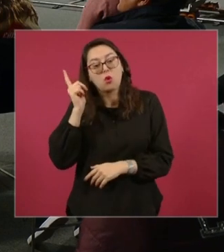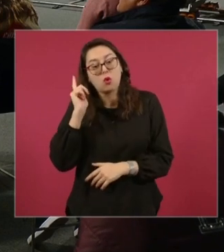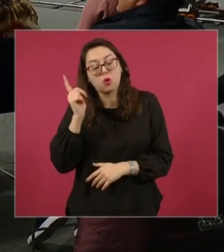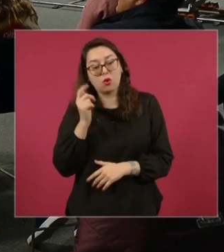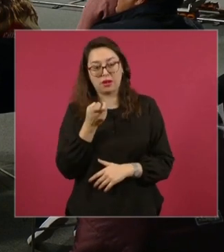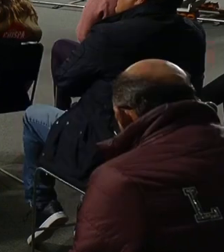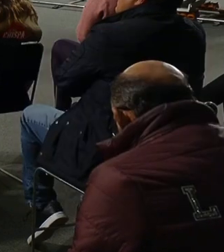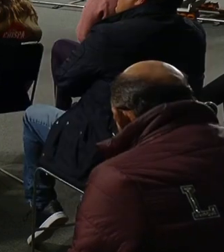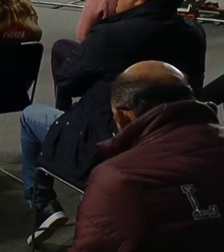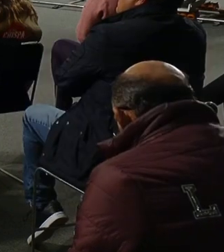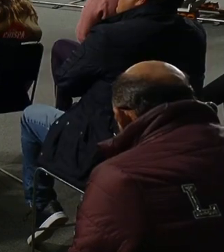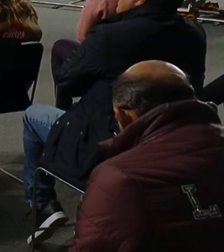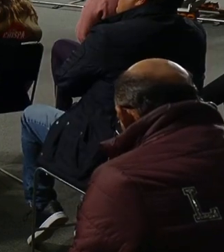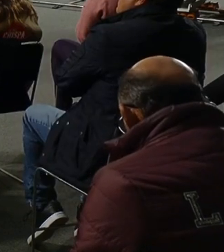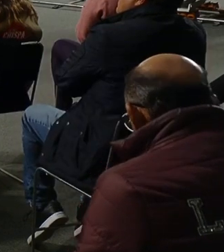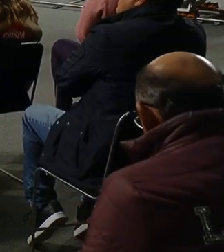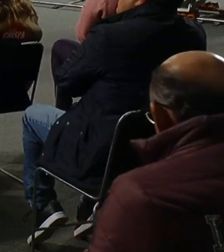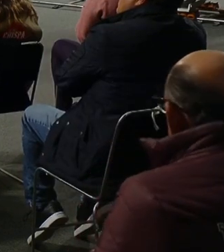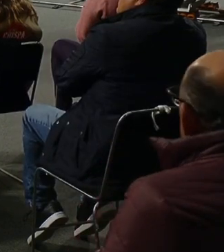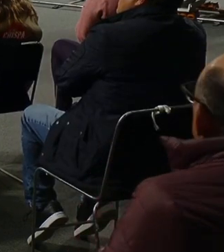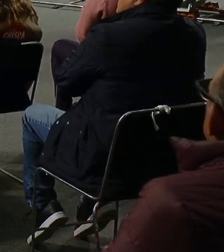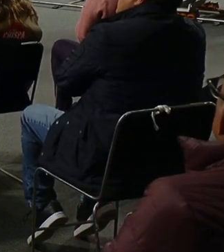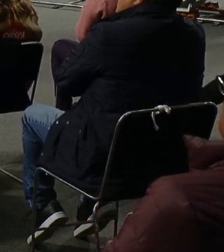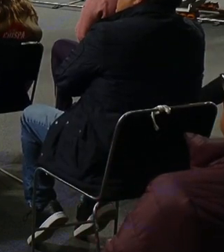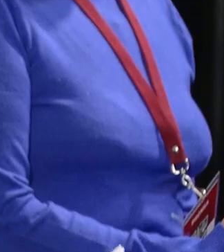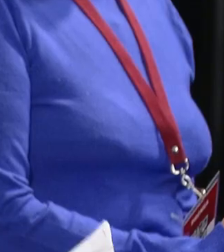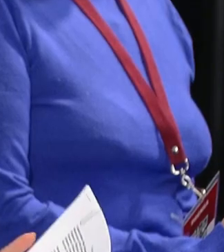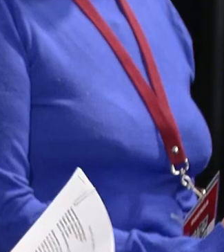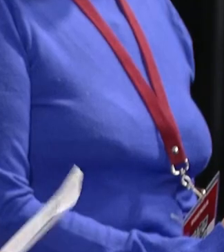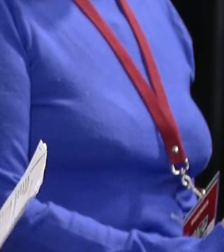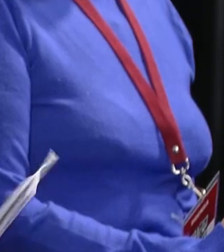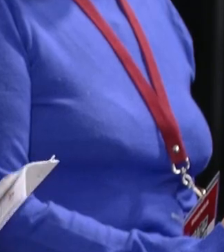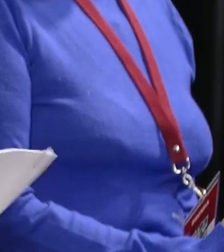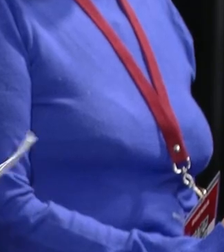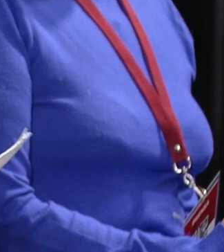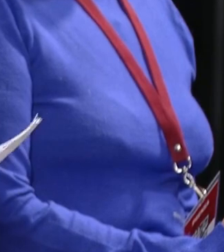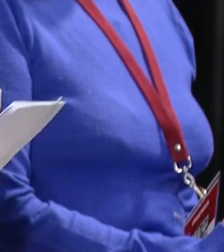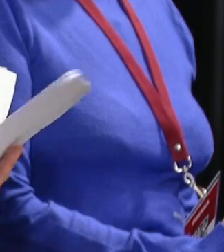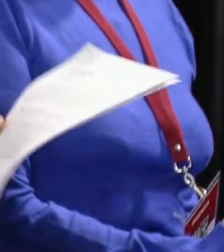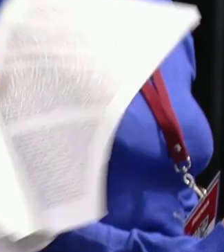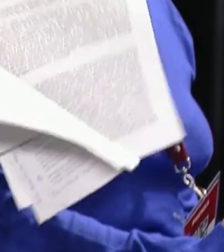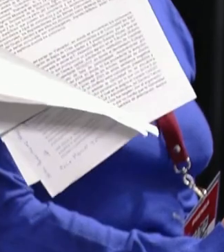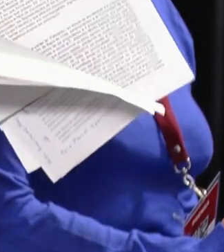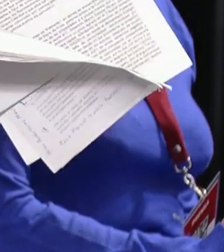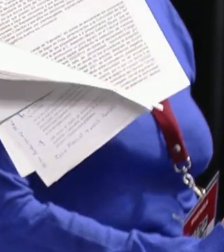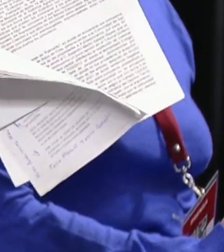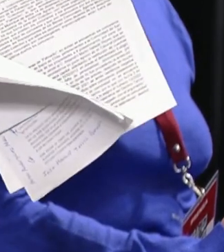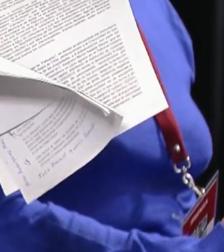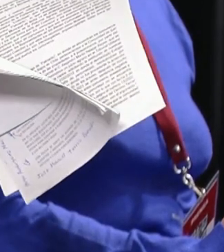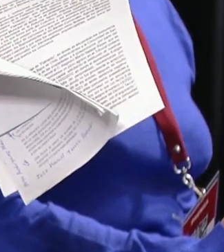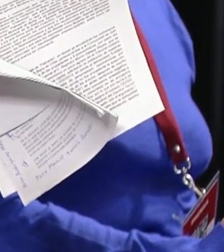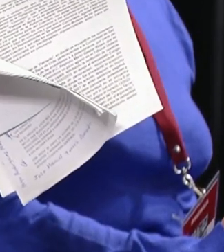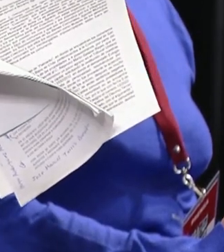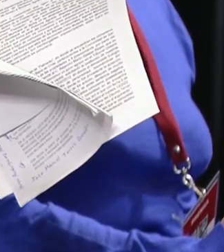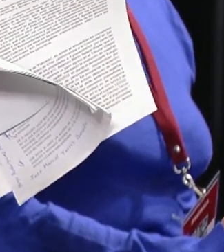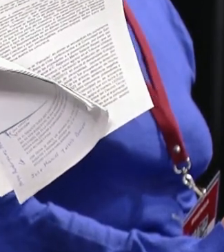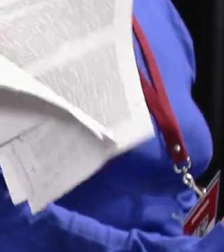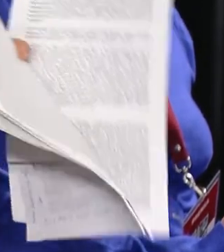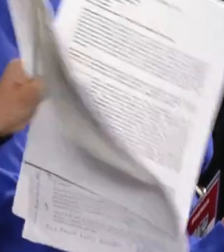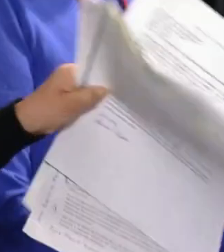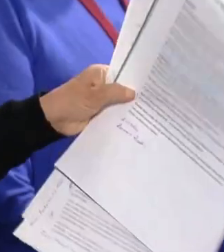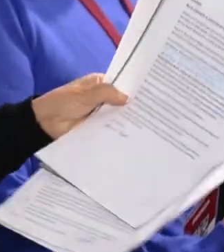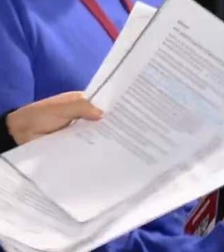eso es en cuanto a Mismaloya, y aquí está también el expediente de